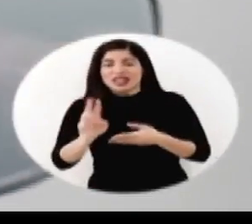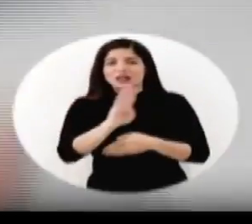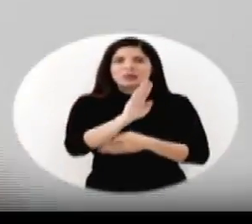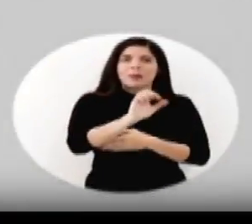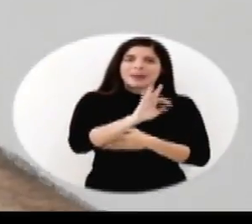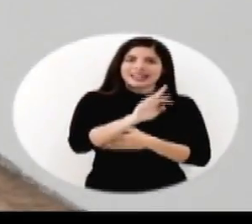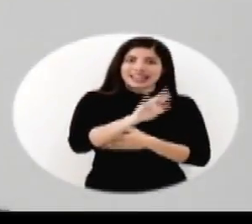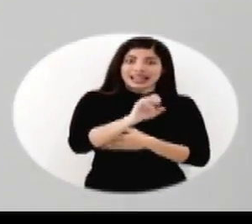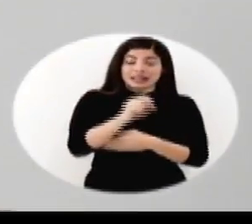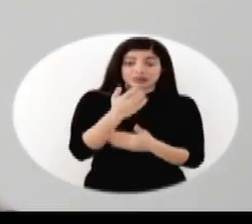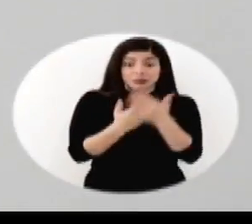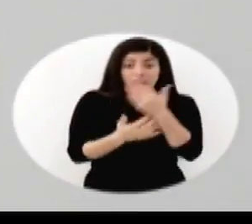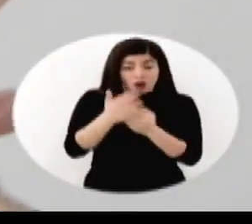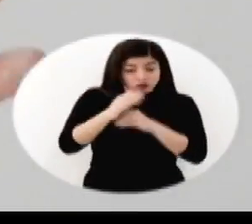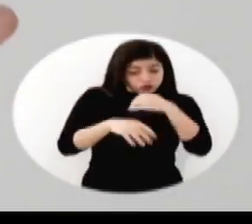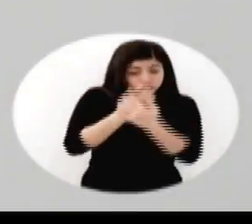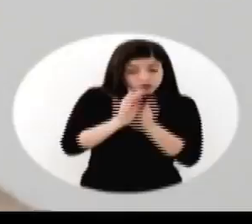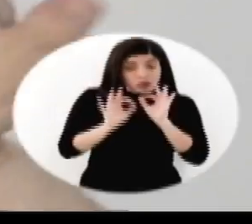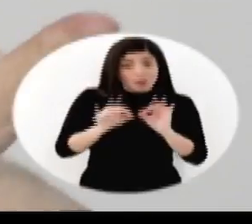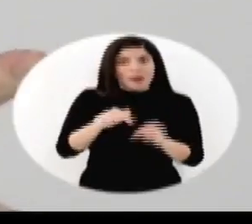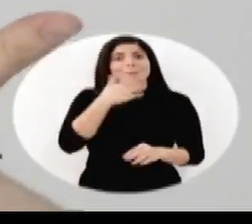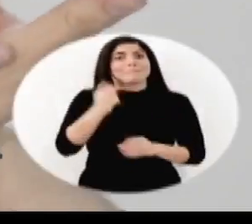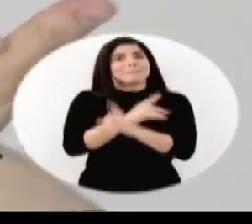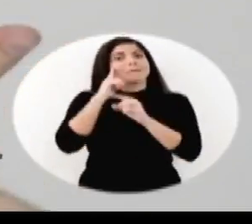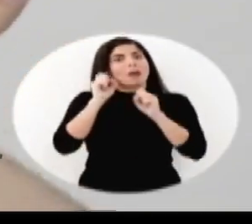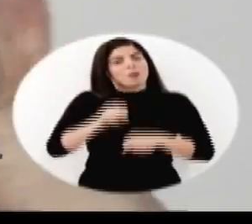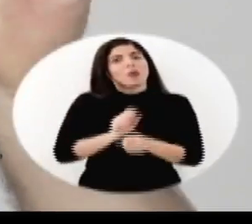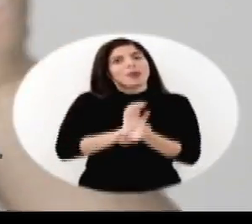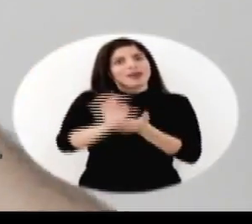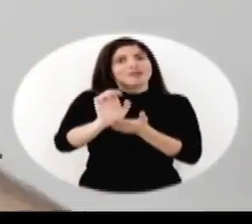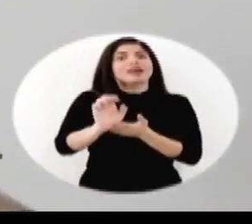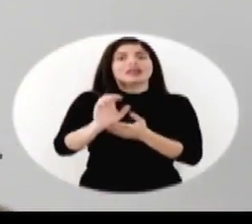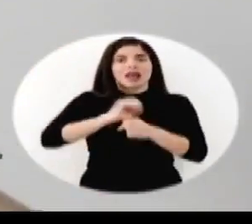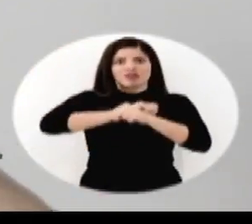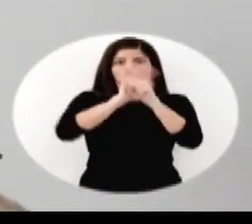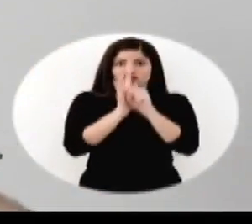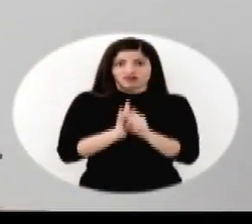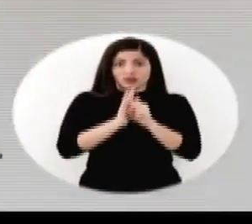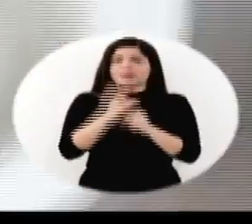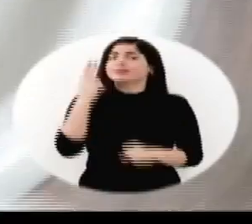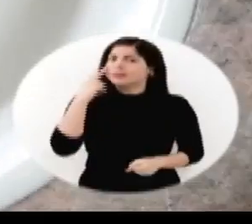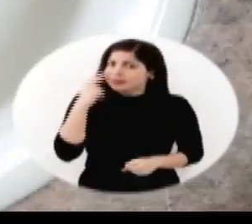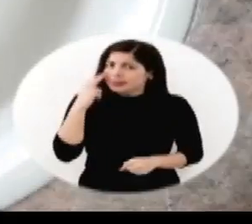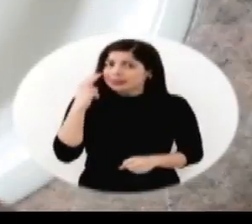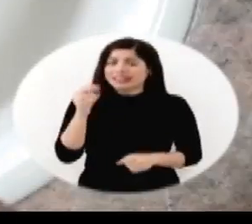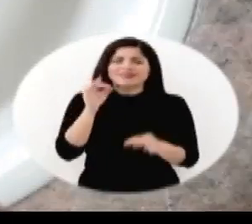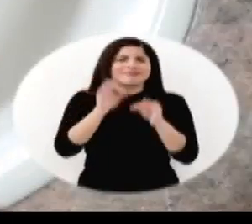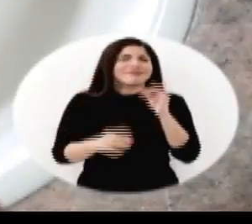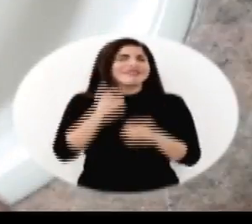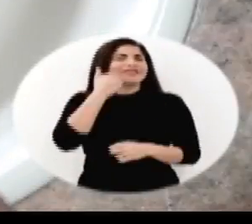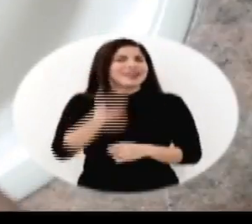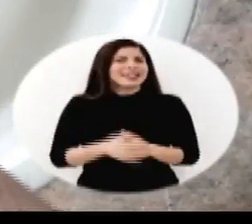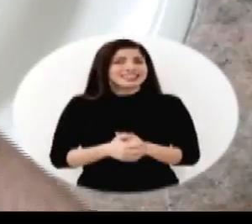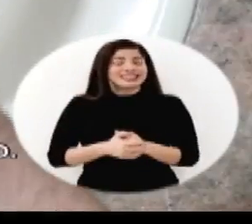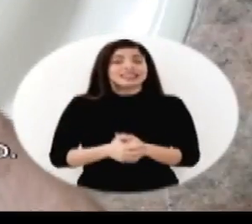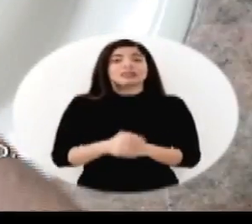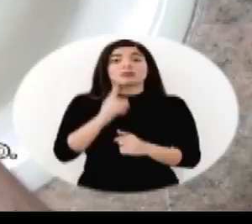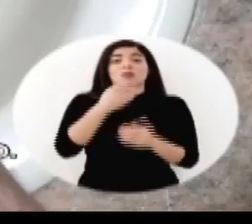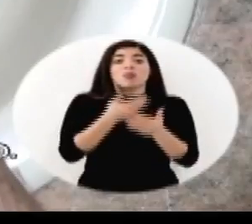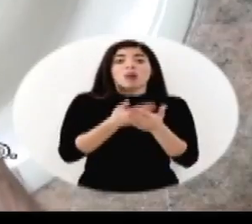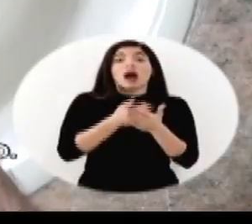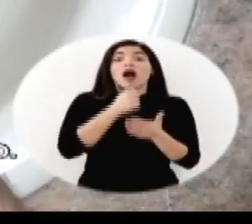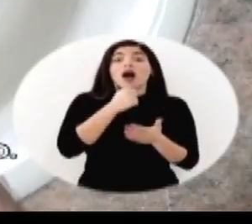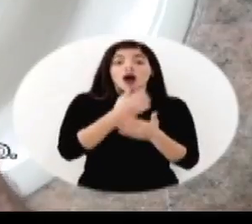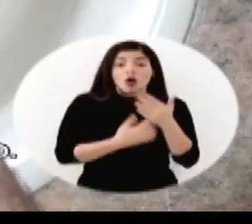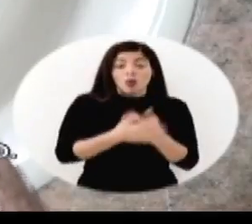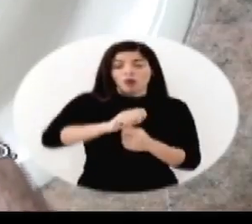bacterias. Lavarse bien las manos es la mejor defensa para prevenir al coronavirus COVID-19. Ojo, es muy simple. Humedezca las